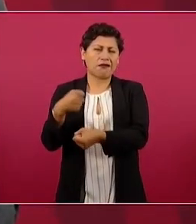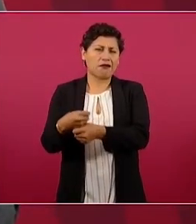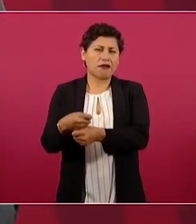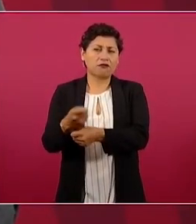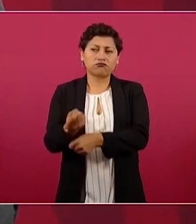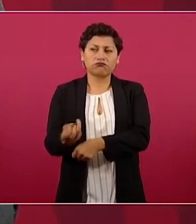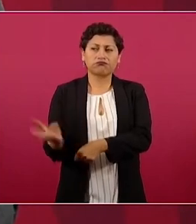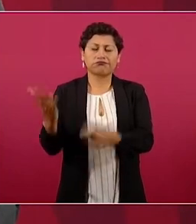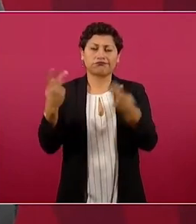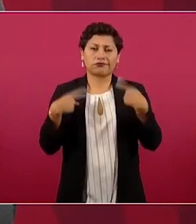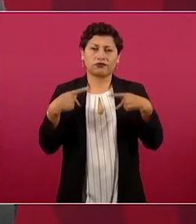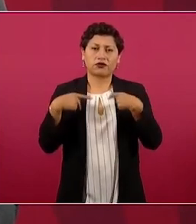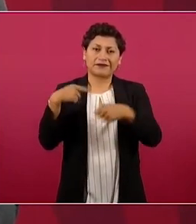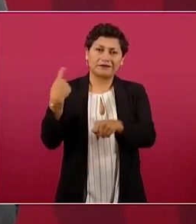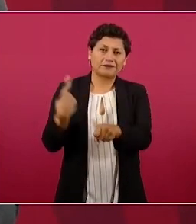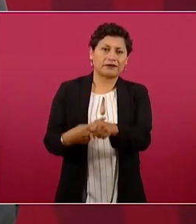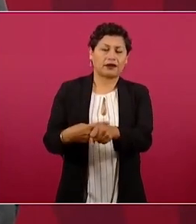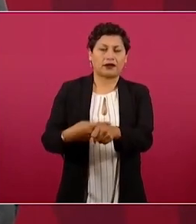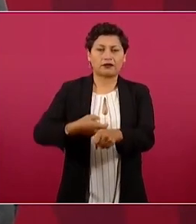ancianos,